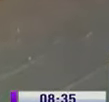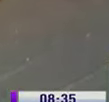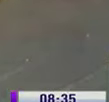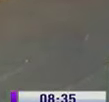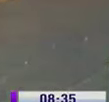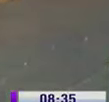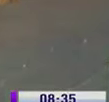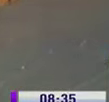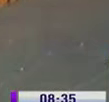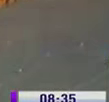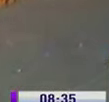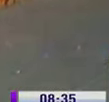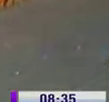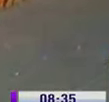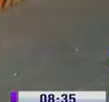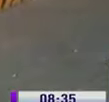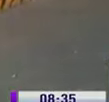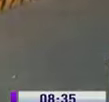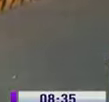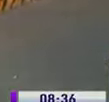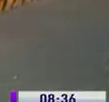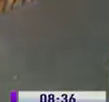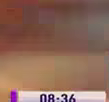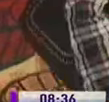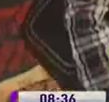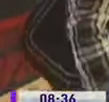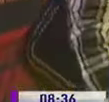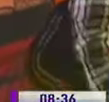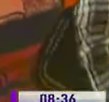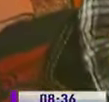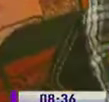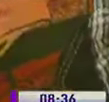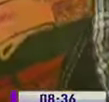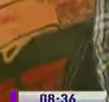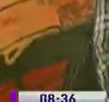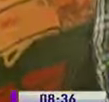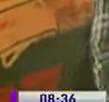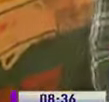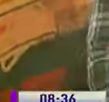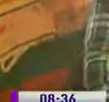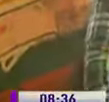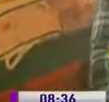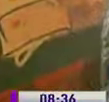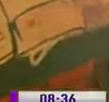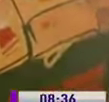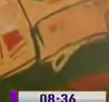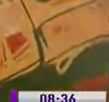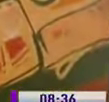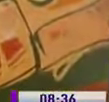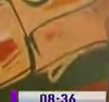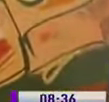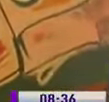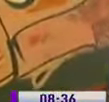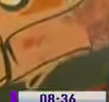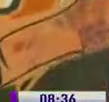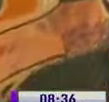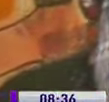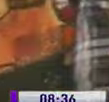se tiene que ayudar limpieza compañeros y todo el tiempo mal olor dolores basura